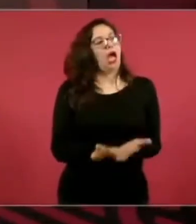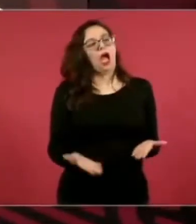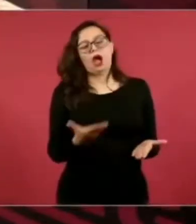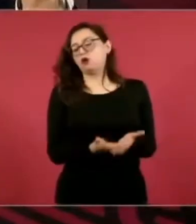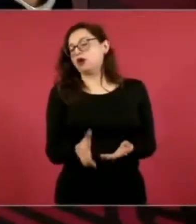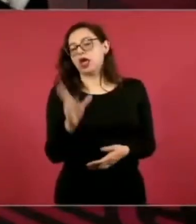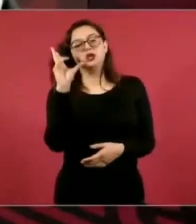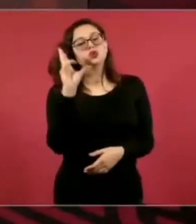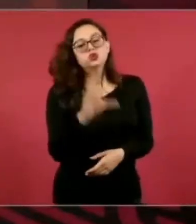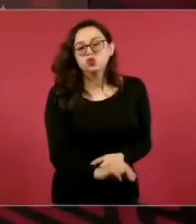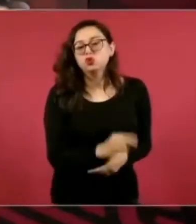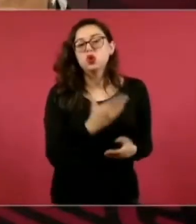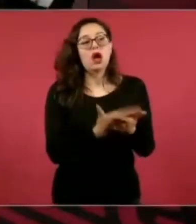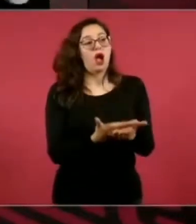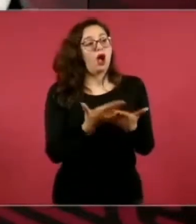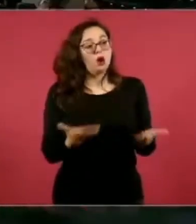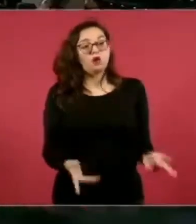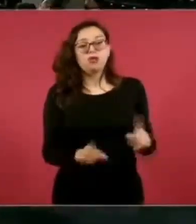Y